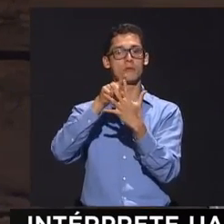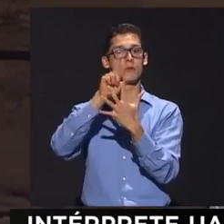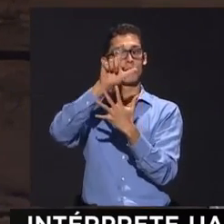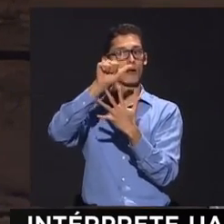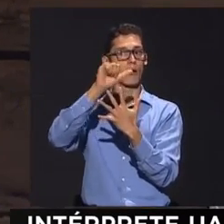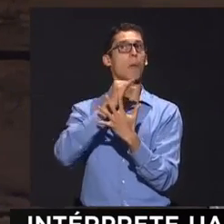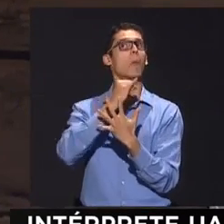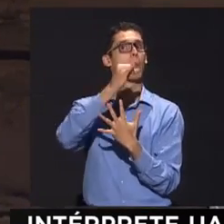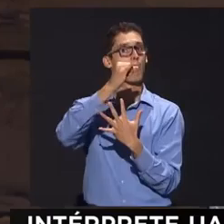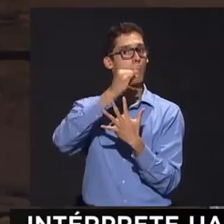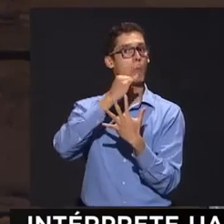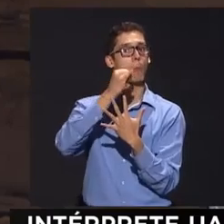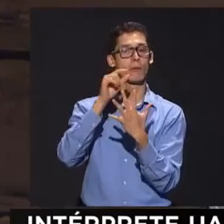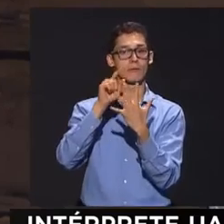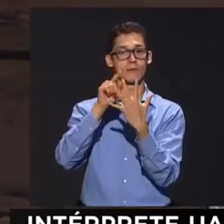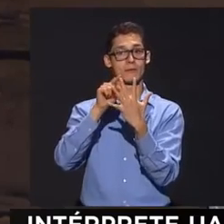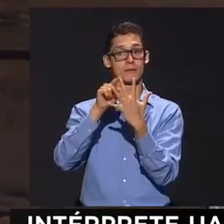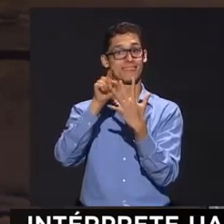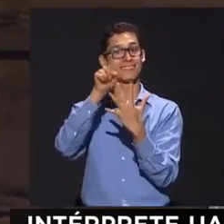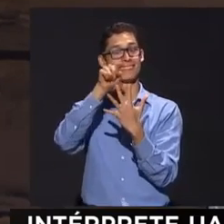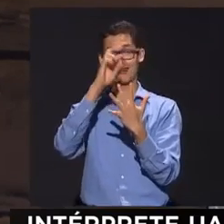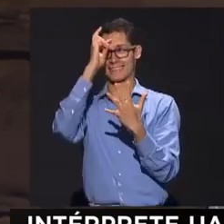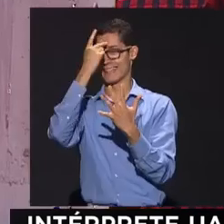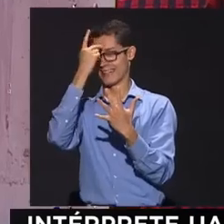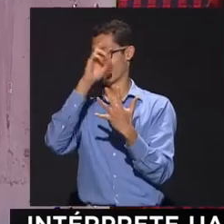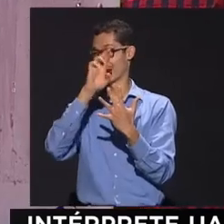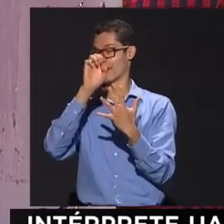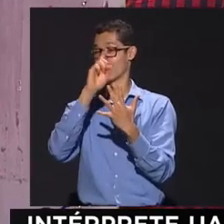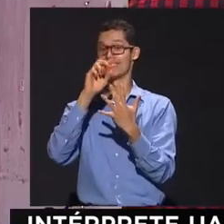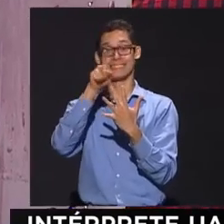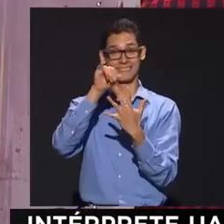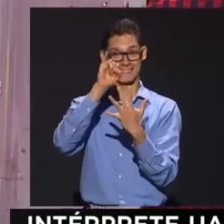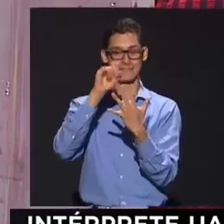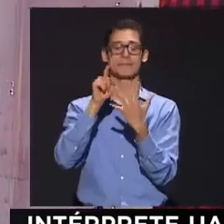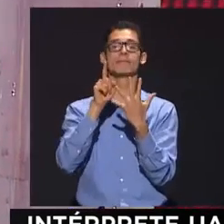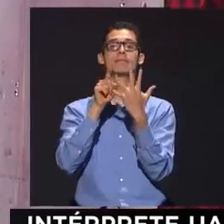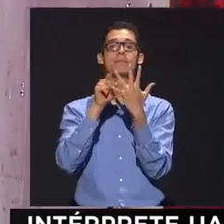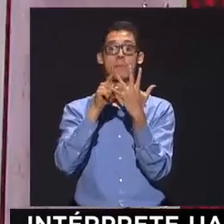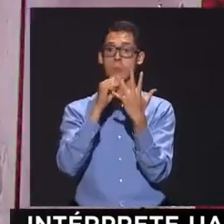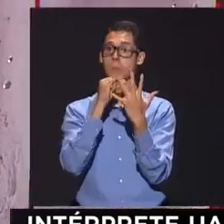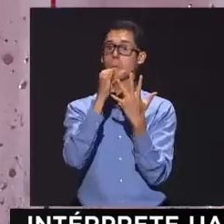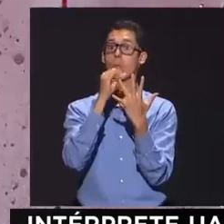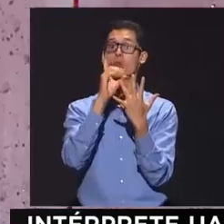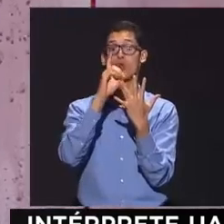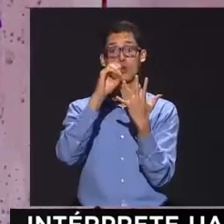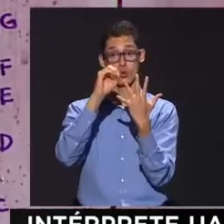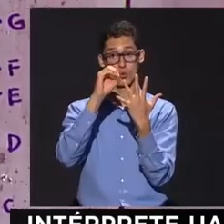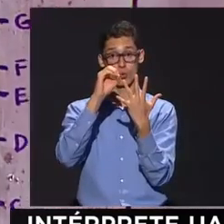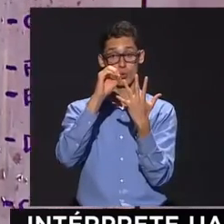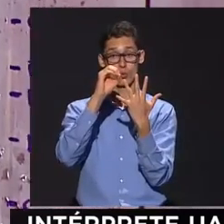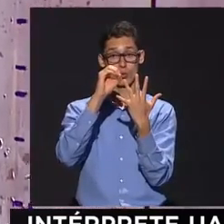sí perdón si me equivoqué muy bien